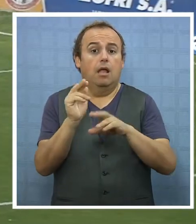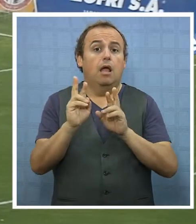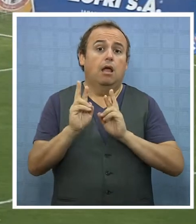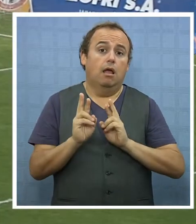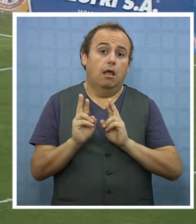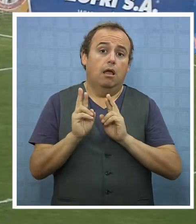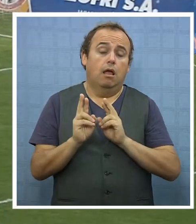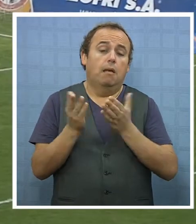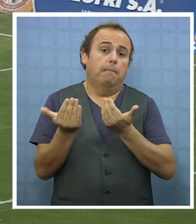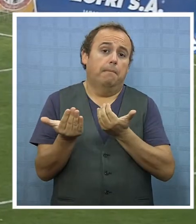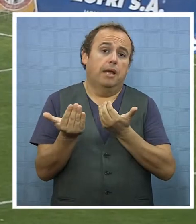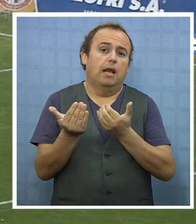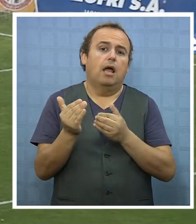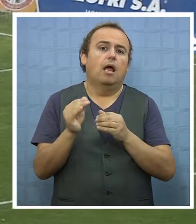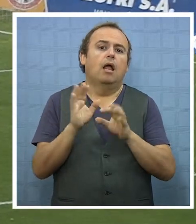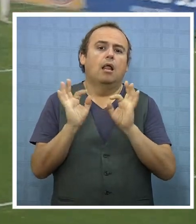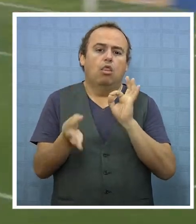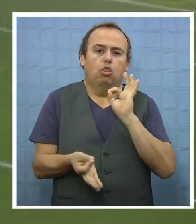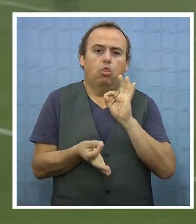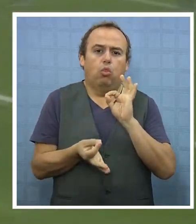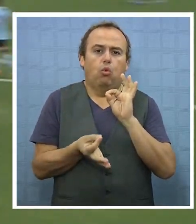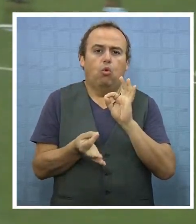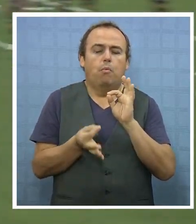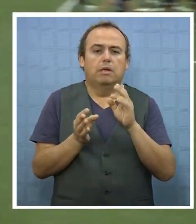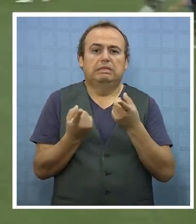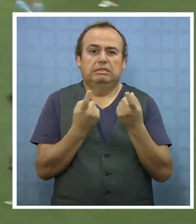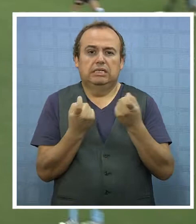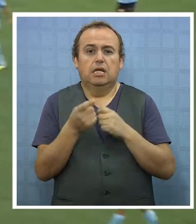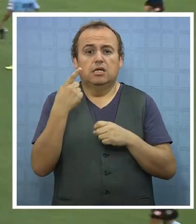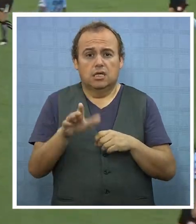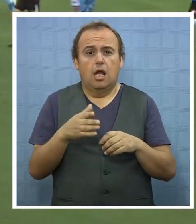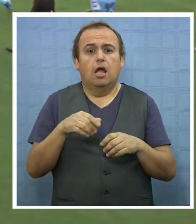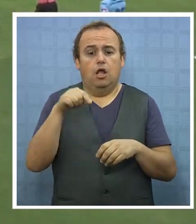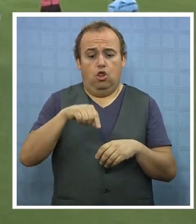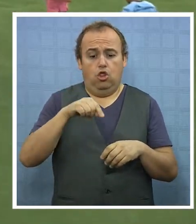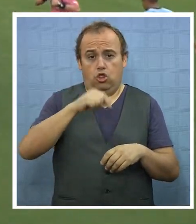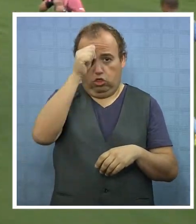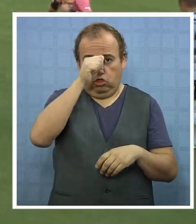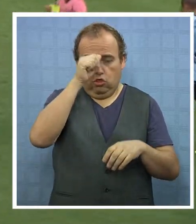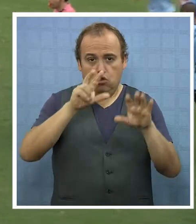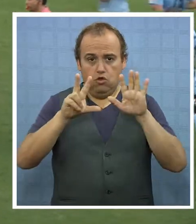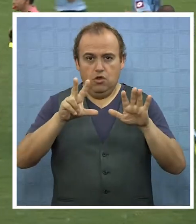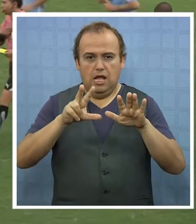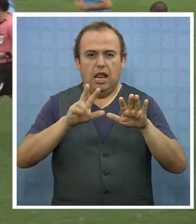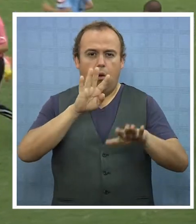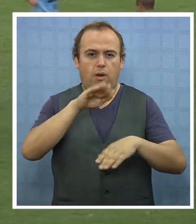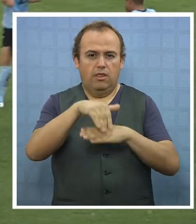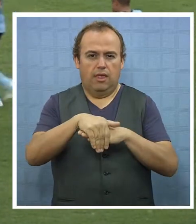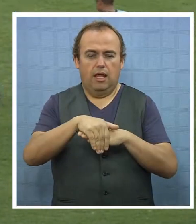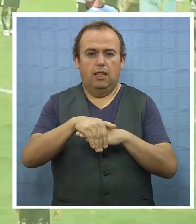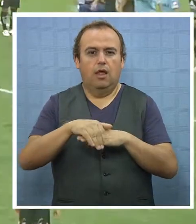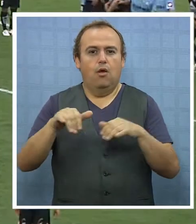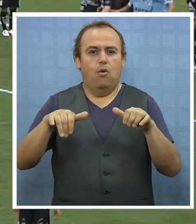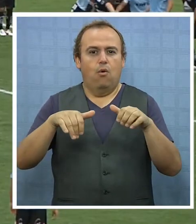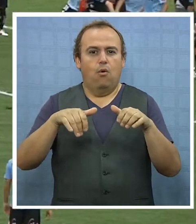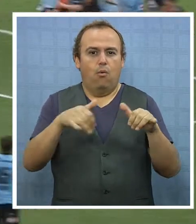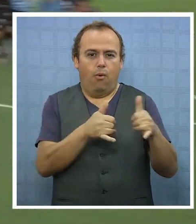la documentación necesaria para que puedan debutar este domingo 8 a las 16 horas, cuando los